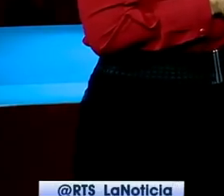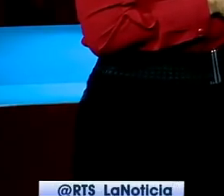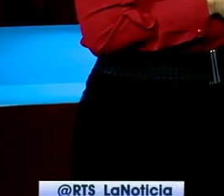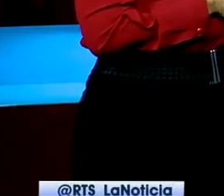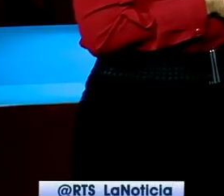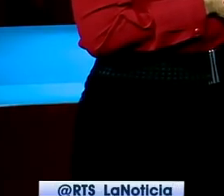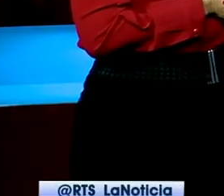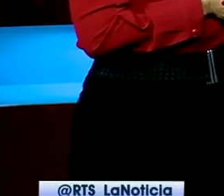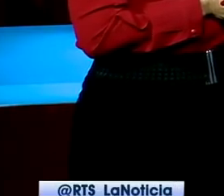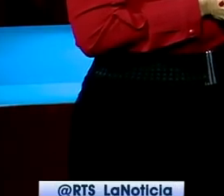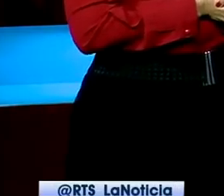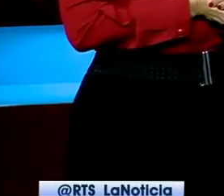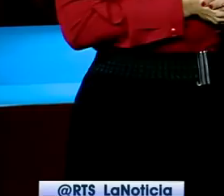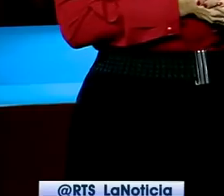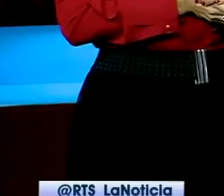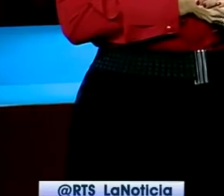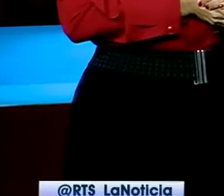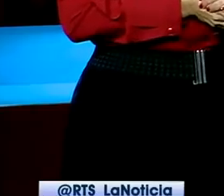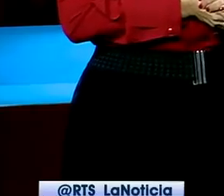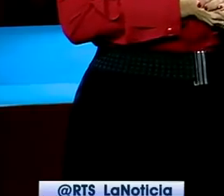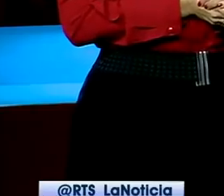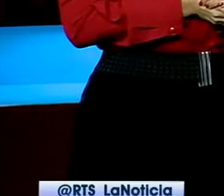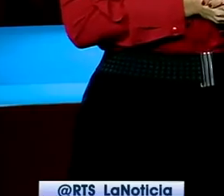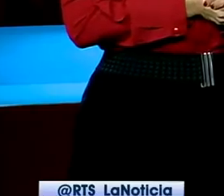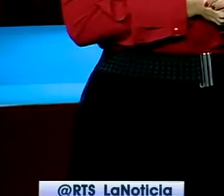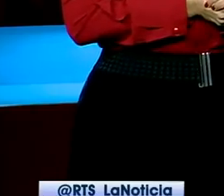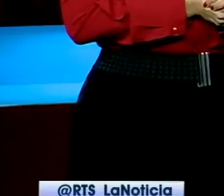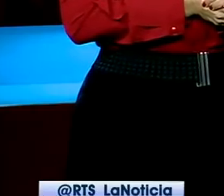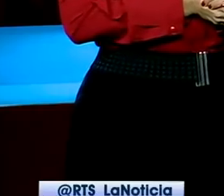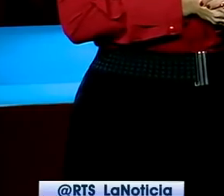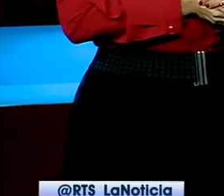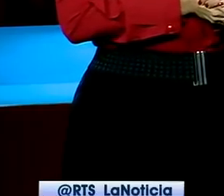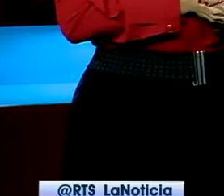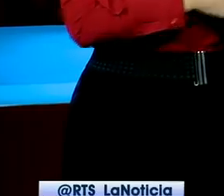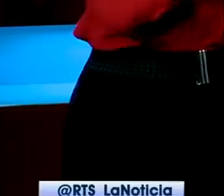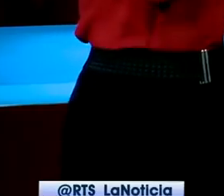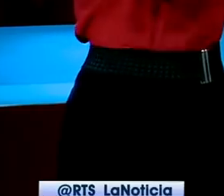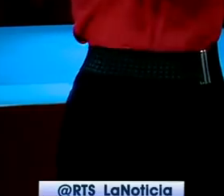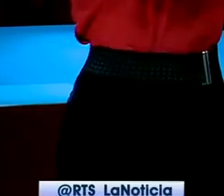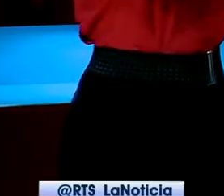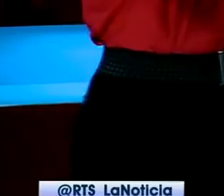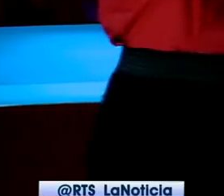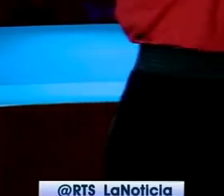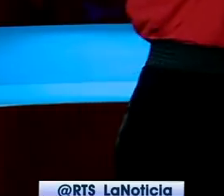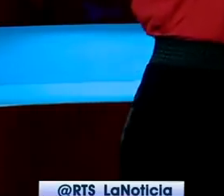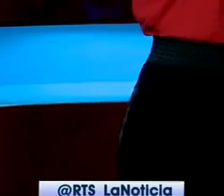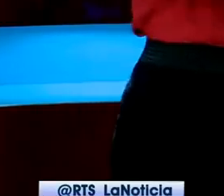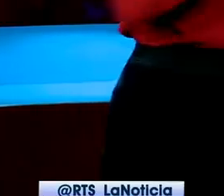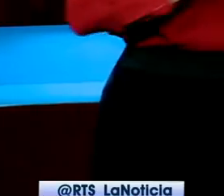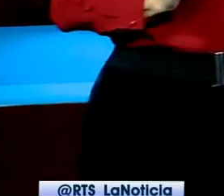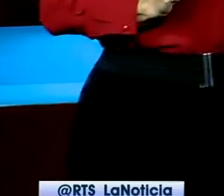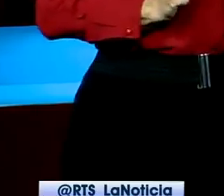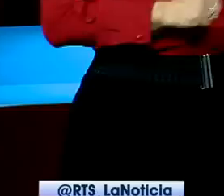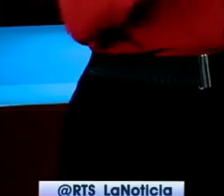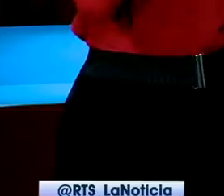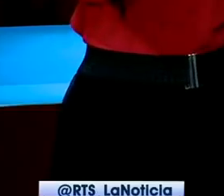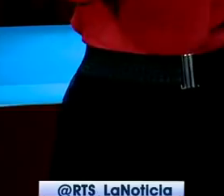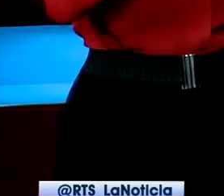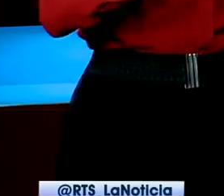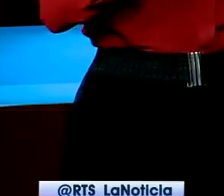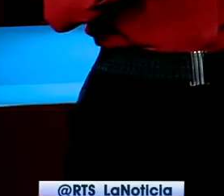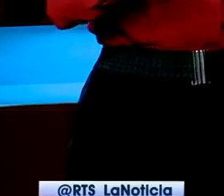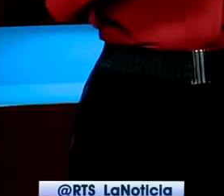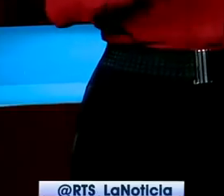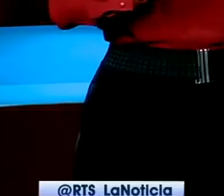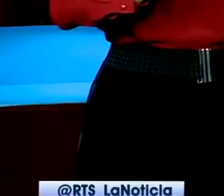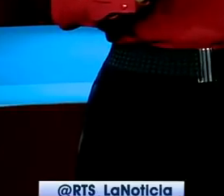qué pilas que son esos gatos. Divino, sí. Hasta lo ayudaba a ejercitarse al chico. Chócala de nuevo, a ver, ahí está. Ahí está. Bueno,